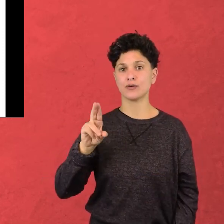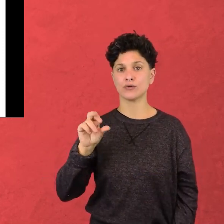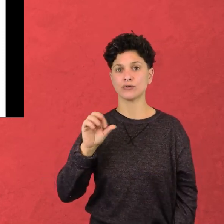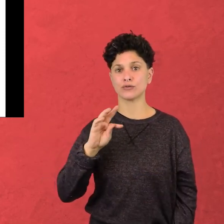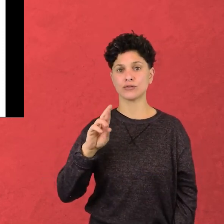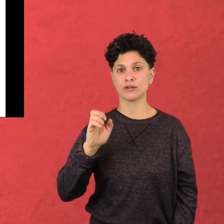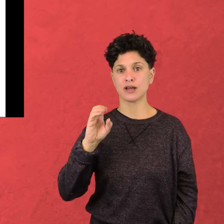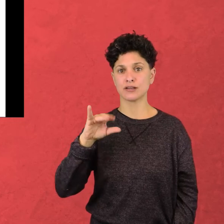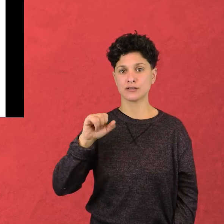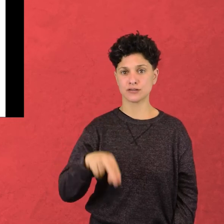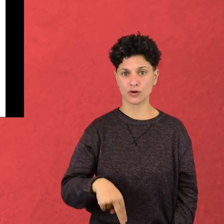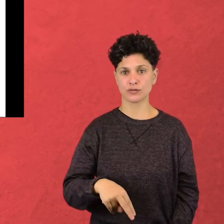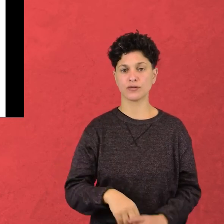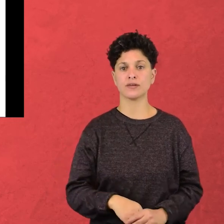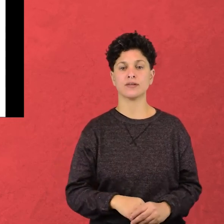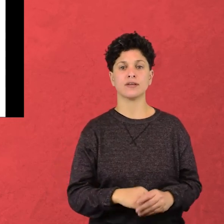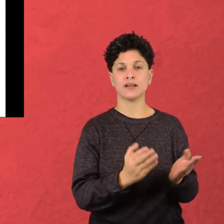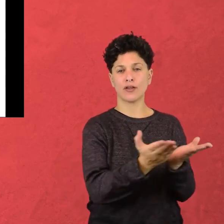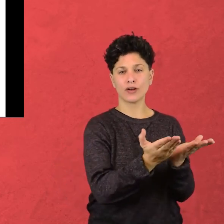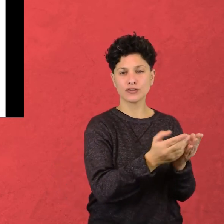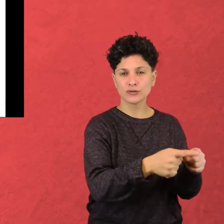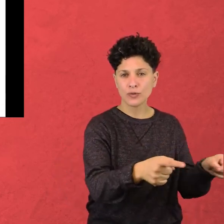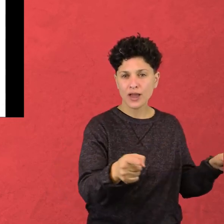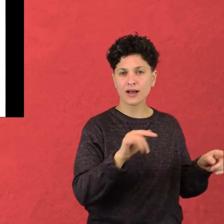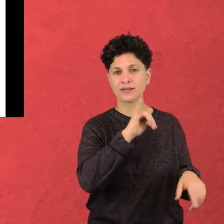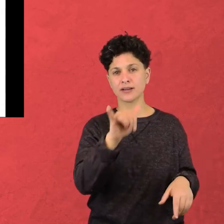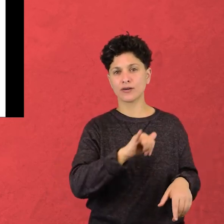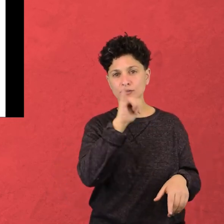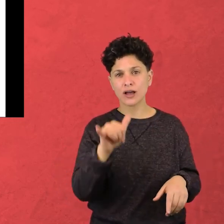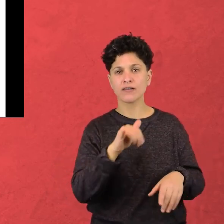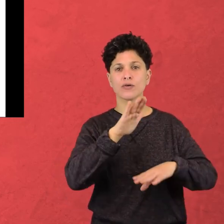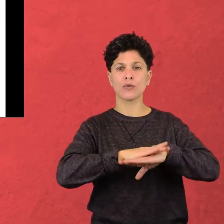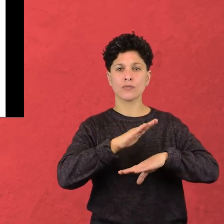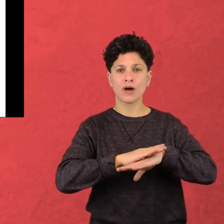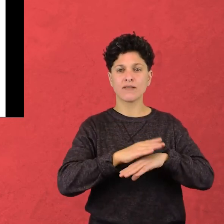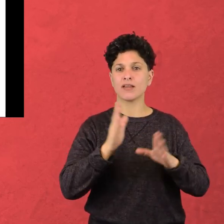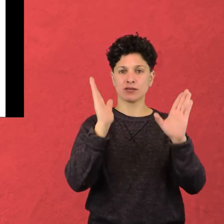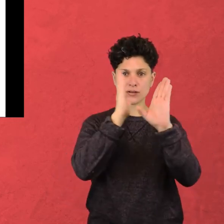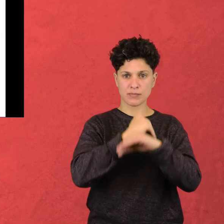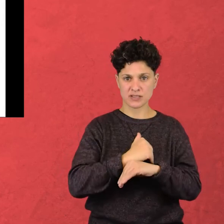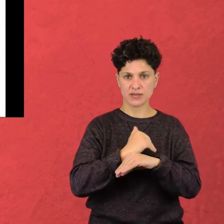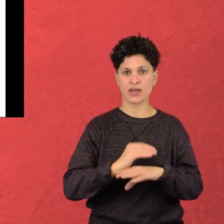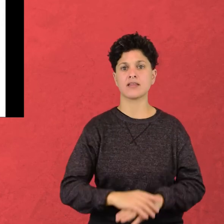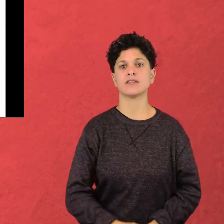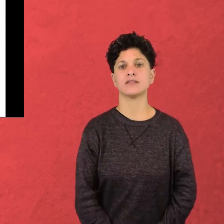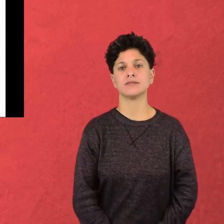Y todo lo que vimos en el texto de que es de ilustración, pupilo,